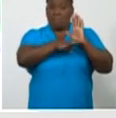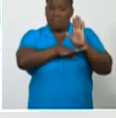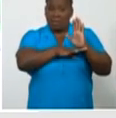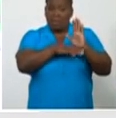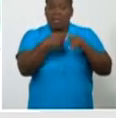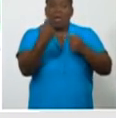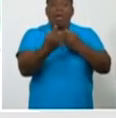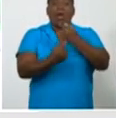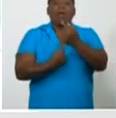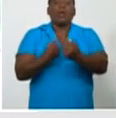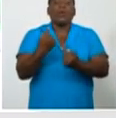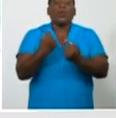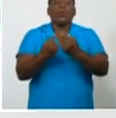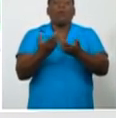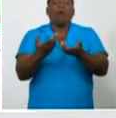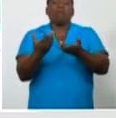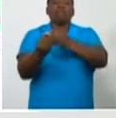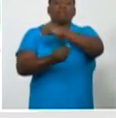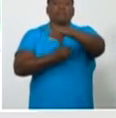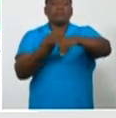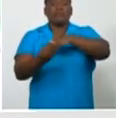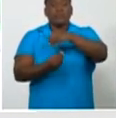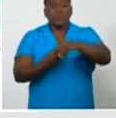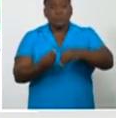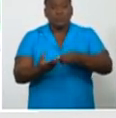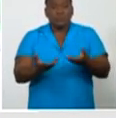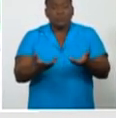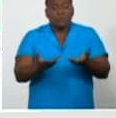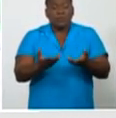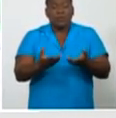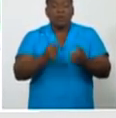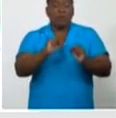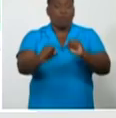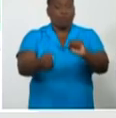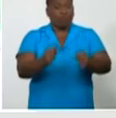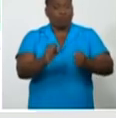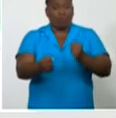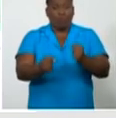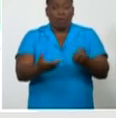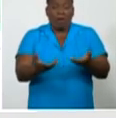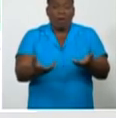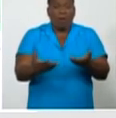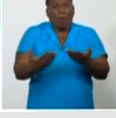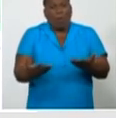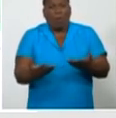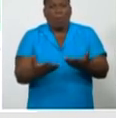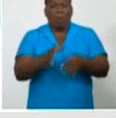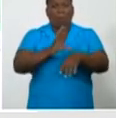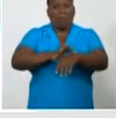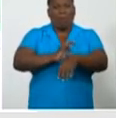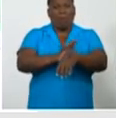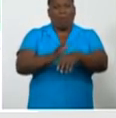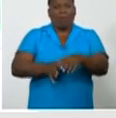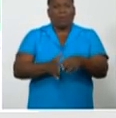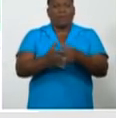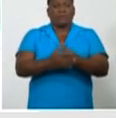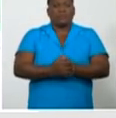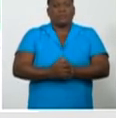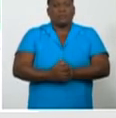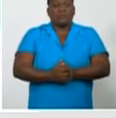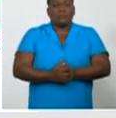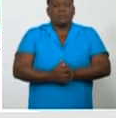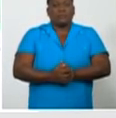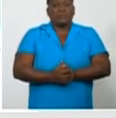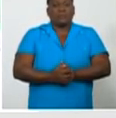aspectos, de forma tal de poder controlar, como se va a controlar, la elevada transmisión